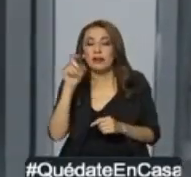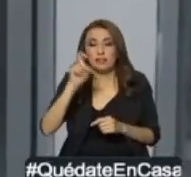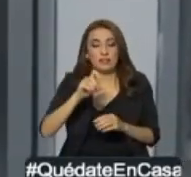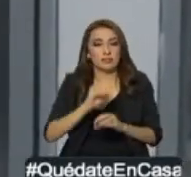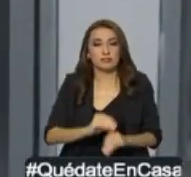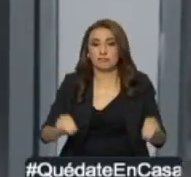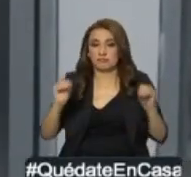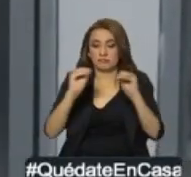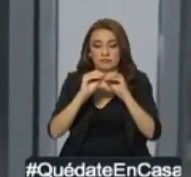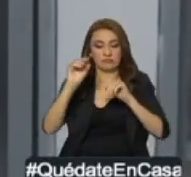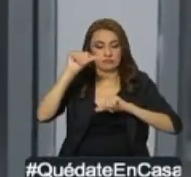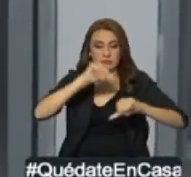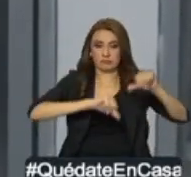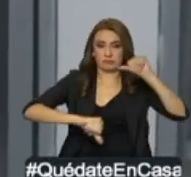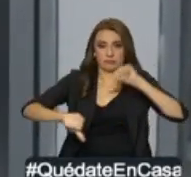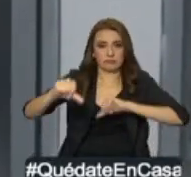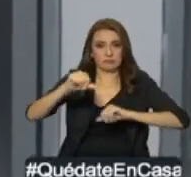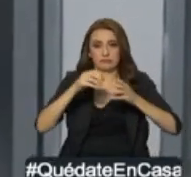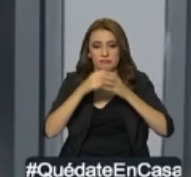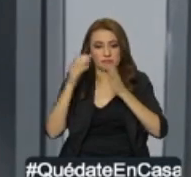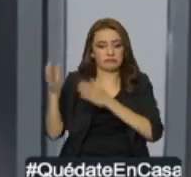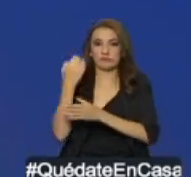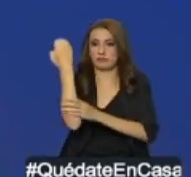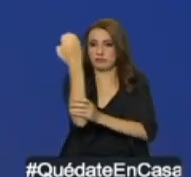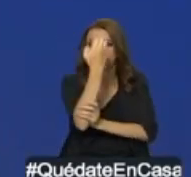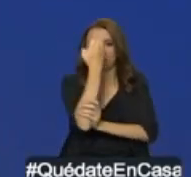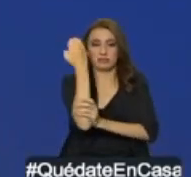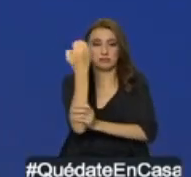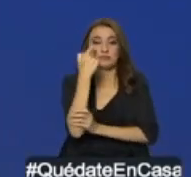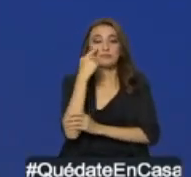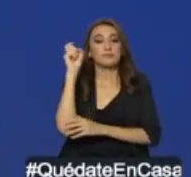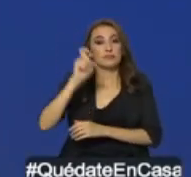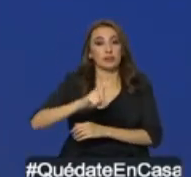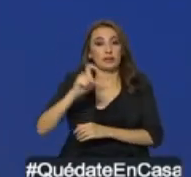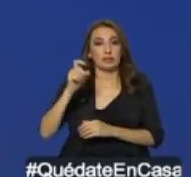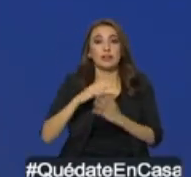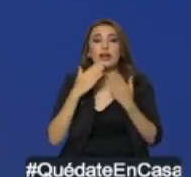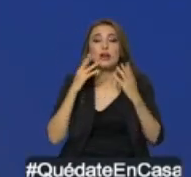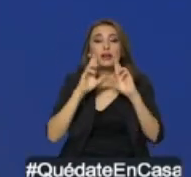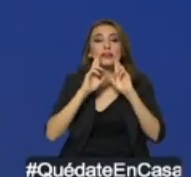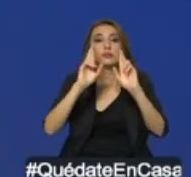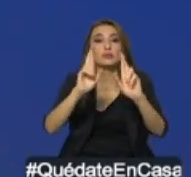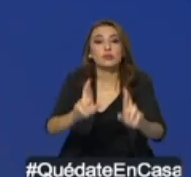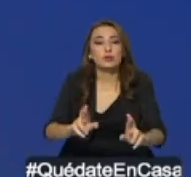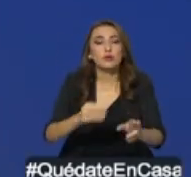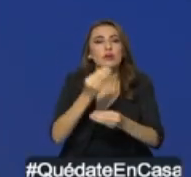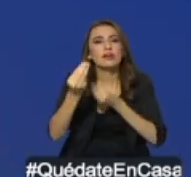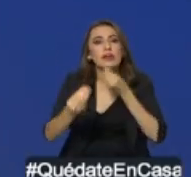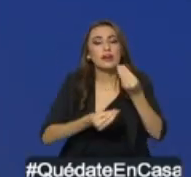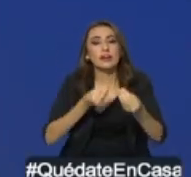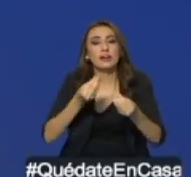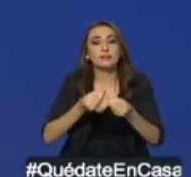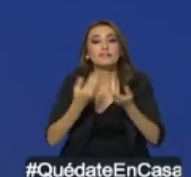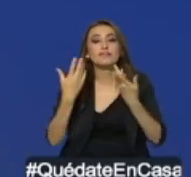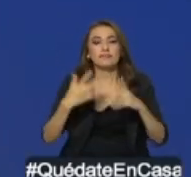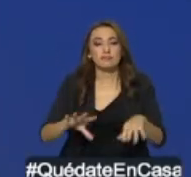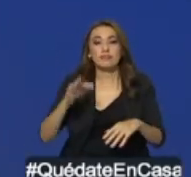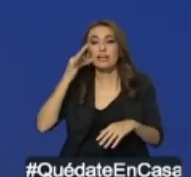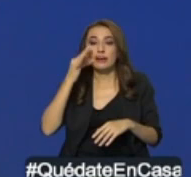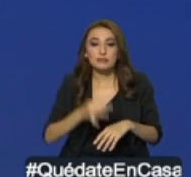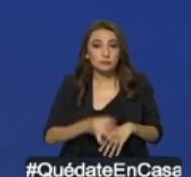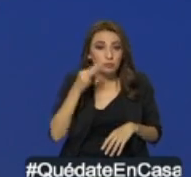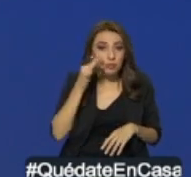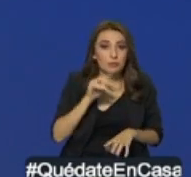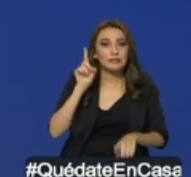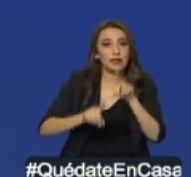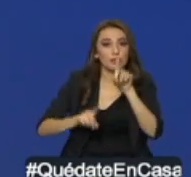que se solicitaban por la emergencia sanitaria lo que generó un represamiento de los resultados